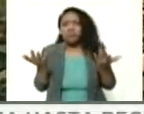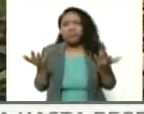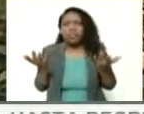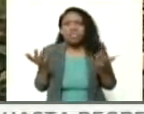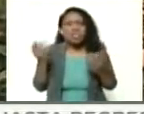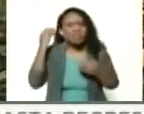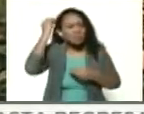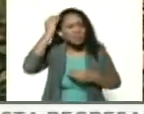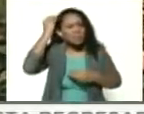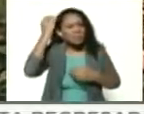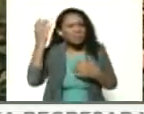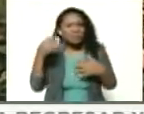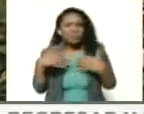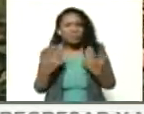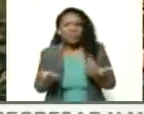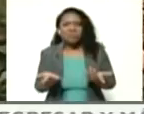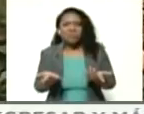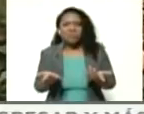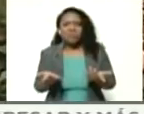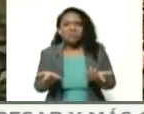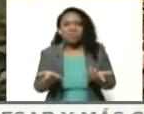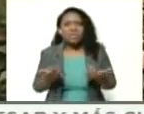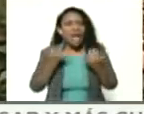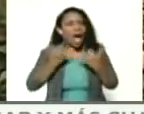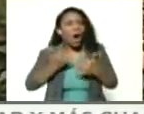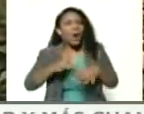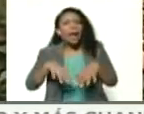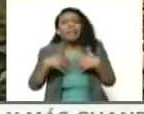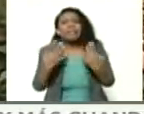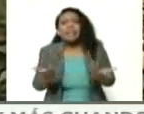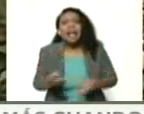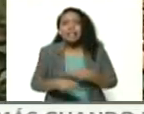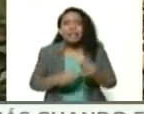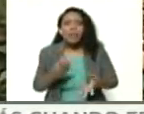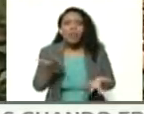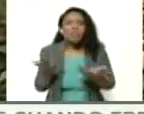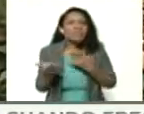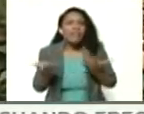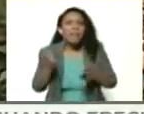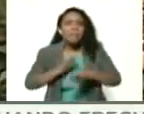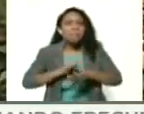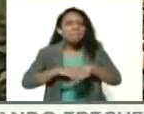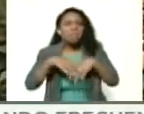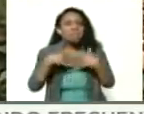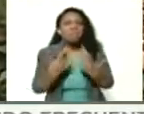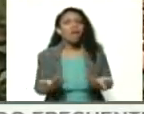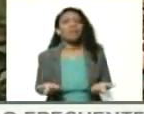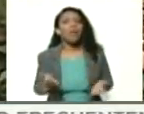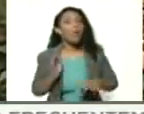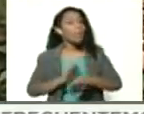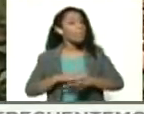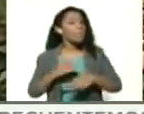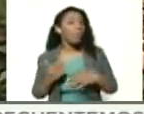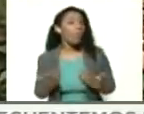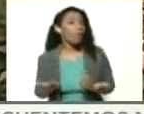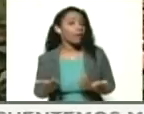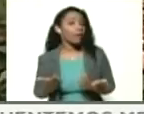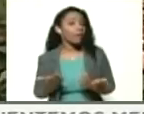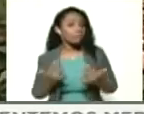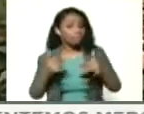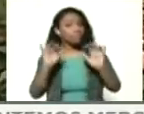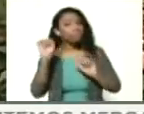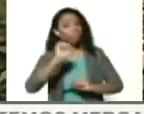preguntándonos entre nosotros, bueno, ¿y ahora qué? ¿Qué va a pasar? Porque